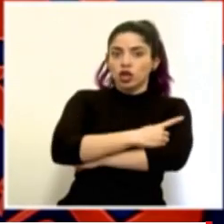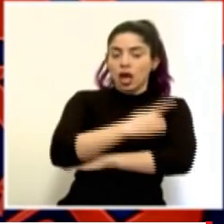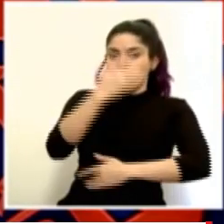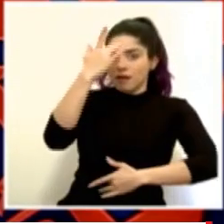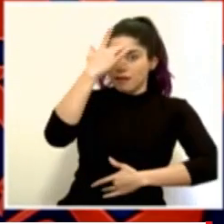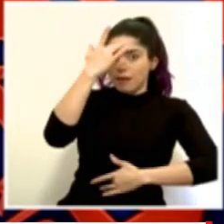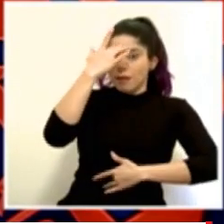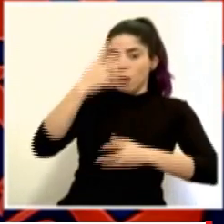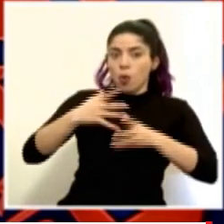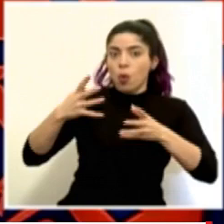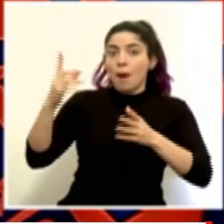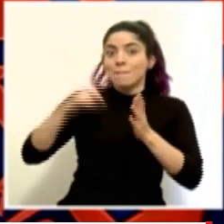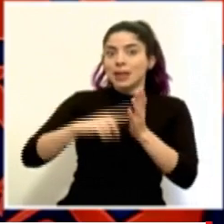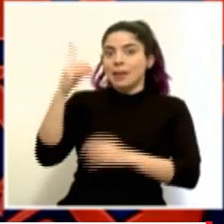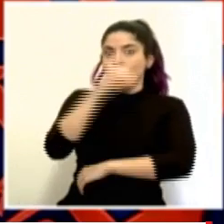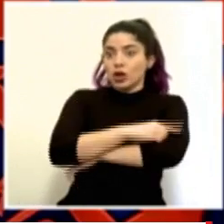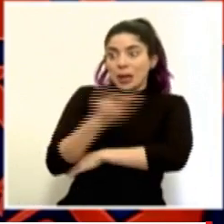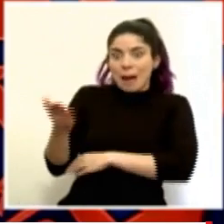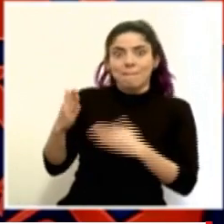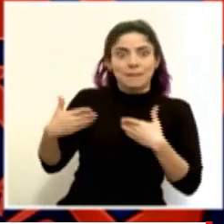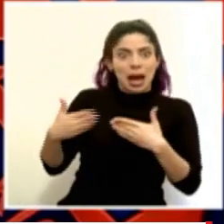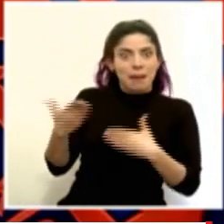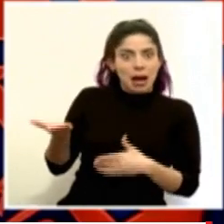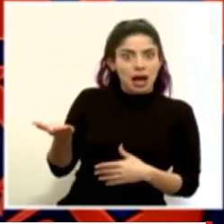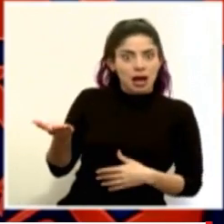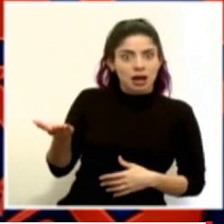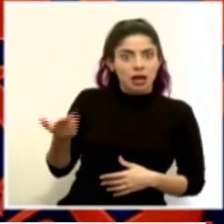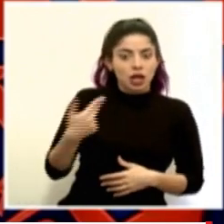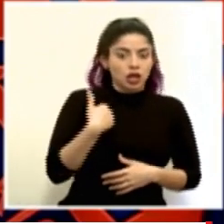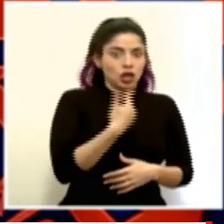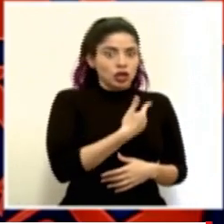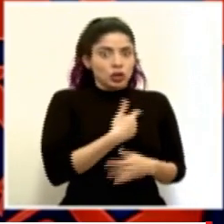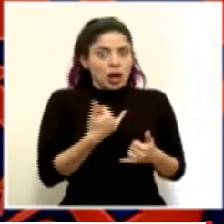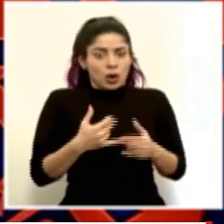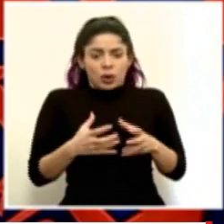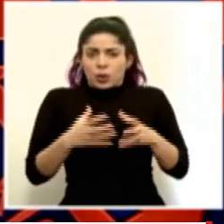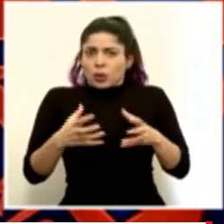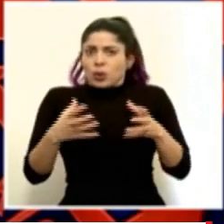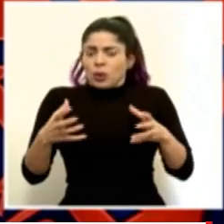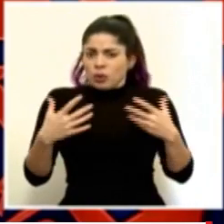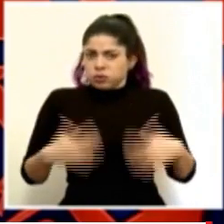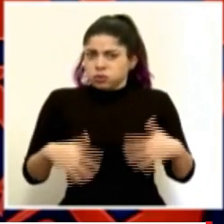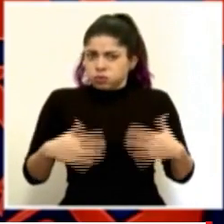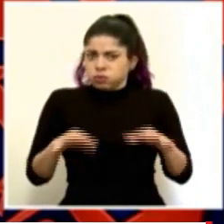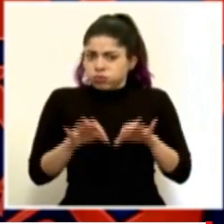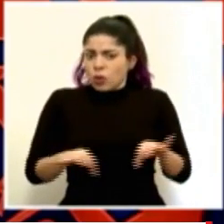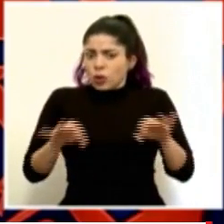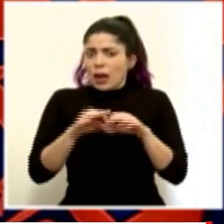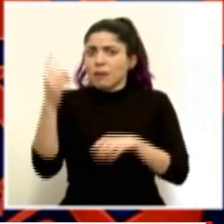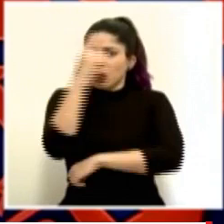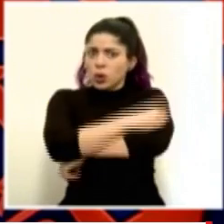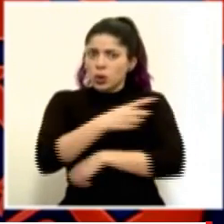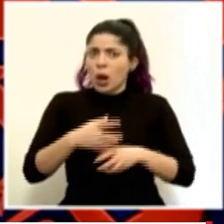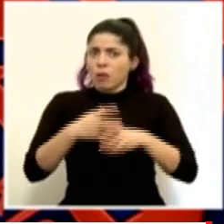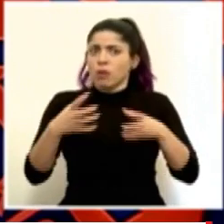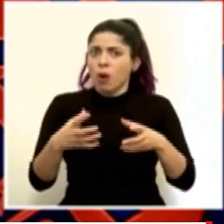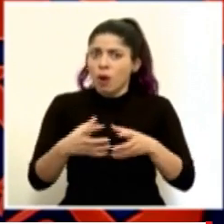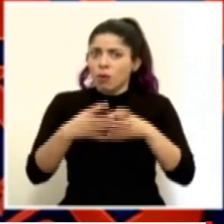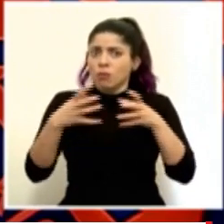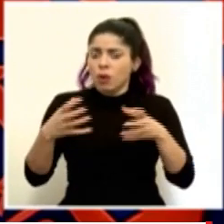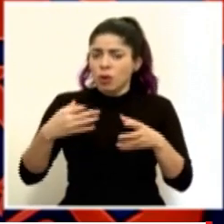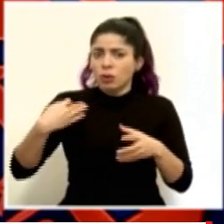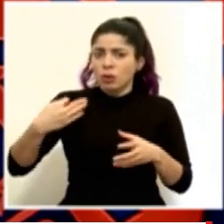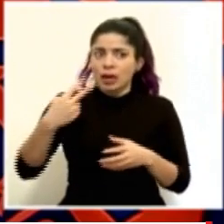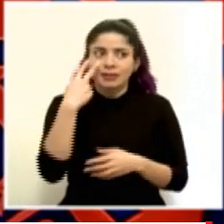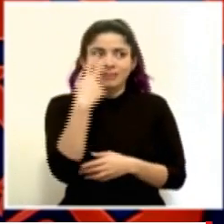los casos diagnosticados. Y nosotros vamos en un aumento muy importante en los casos diarios, y eso se está